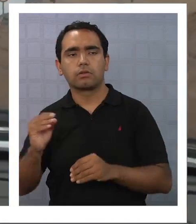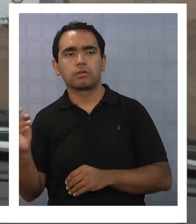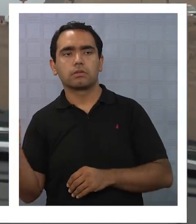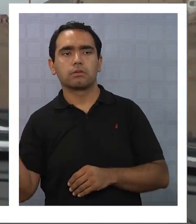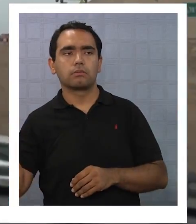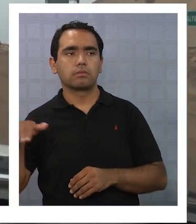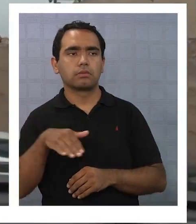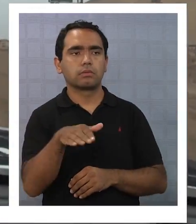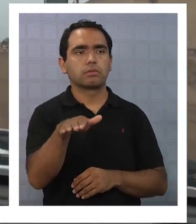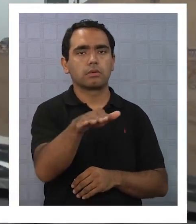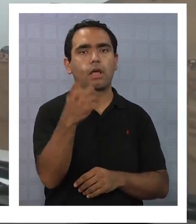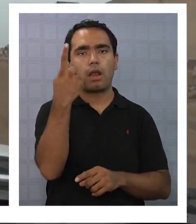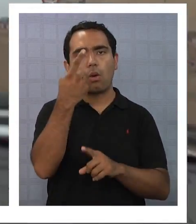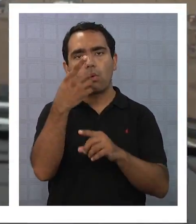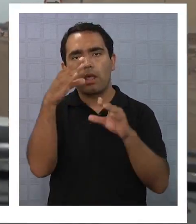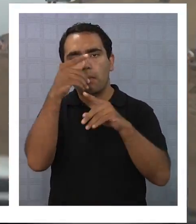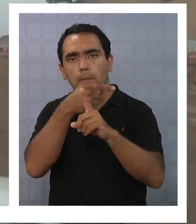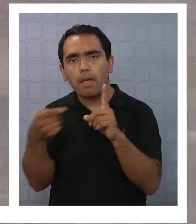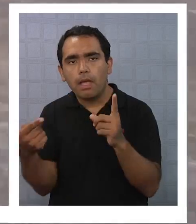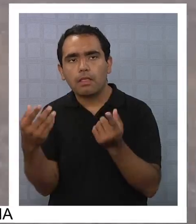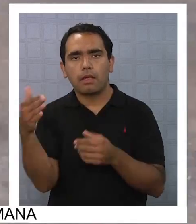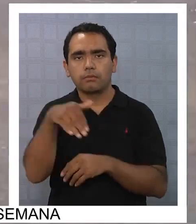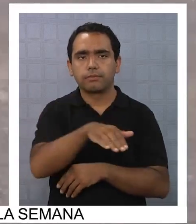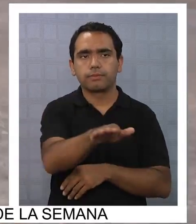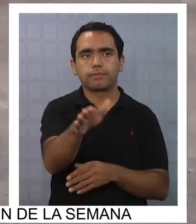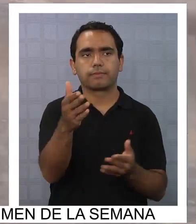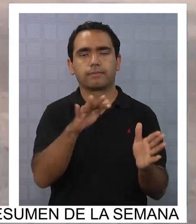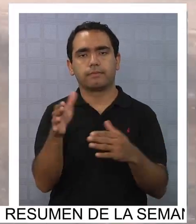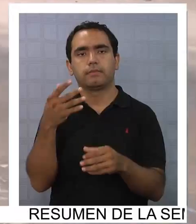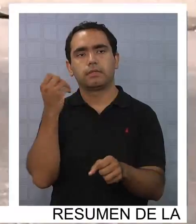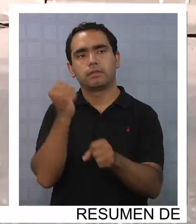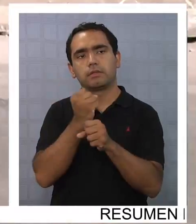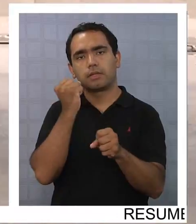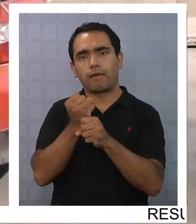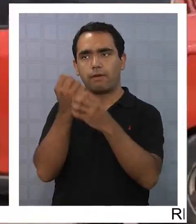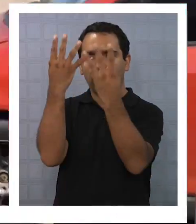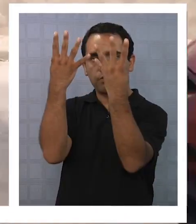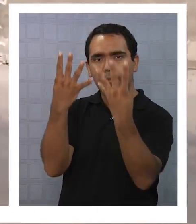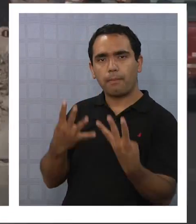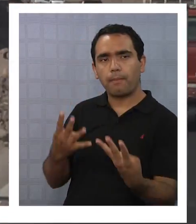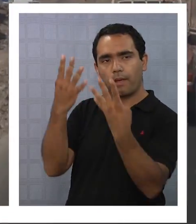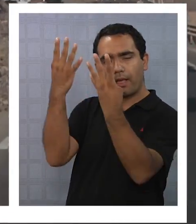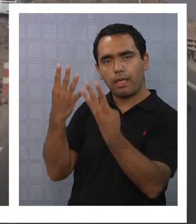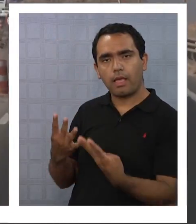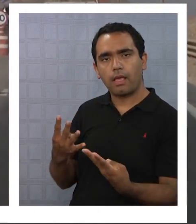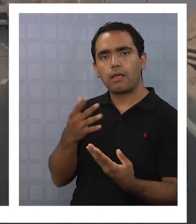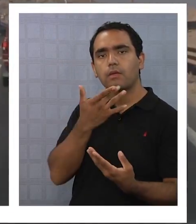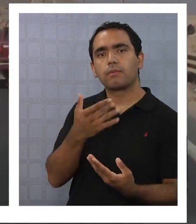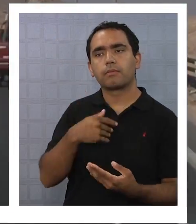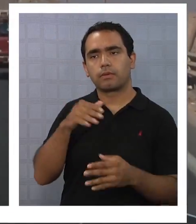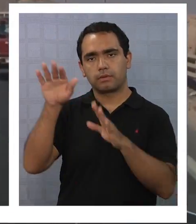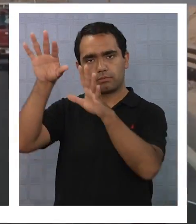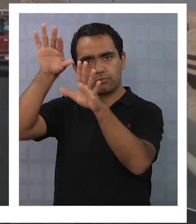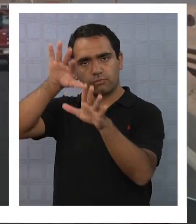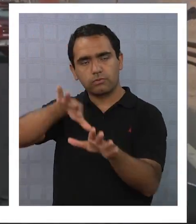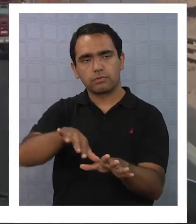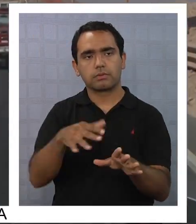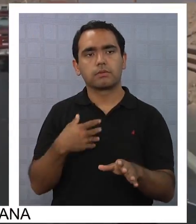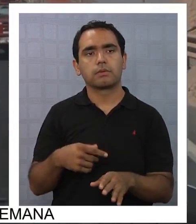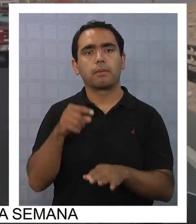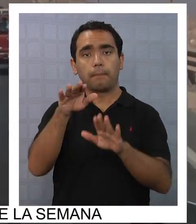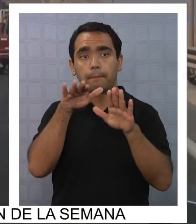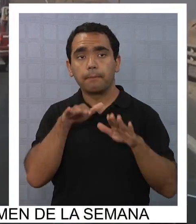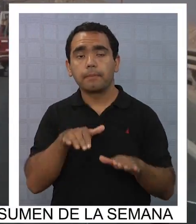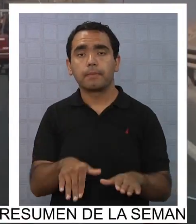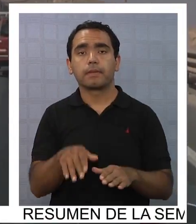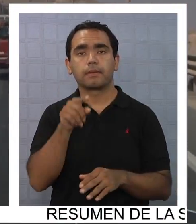1:30. La situación se generó debido a los trabajos de enmayado que se ejecutan en el sector La Cuesta El Pampino, los